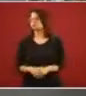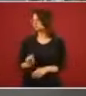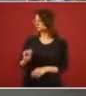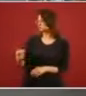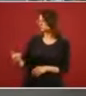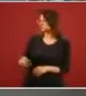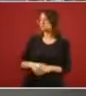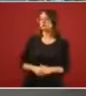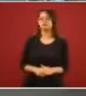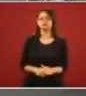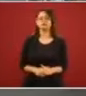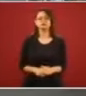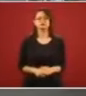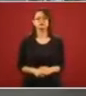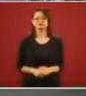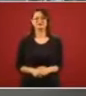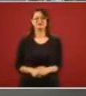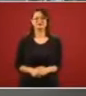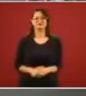presidente.